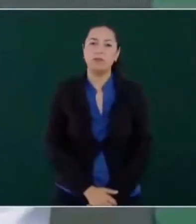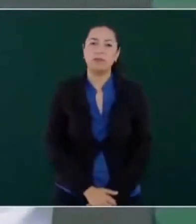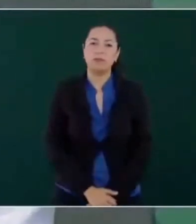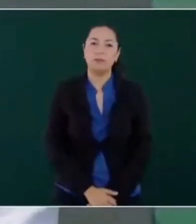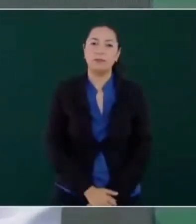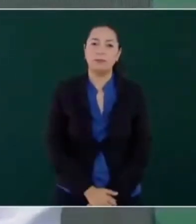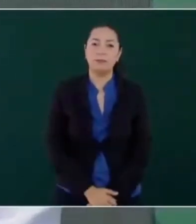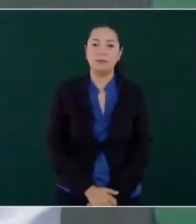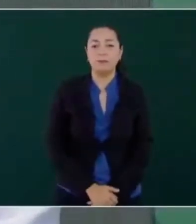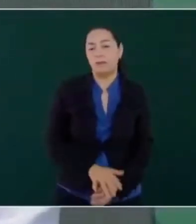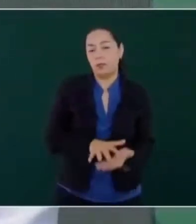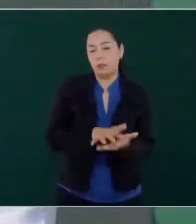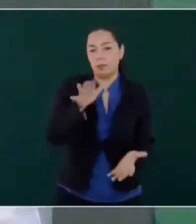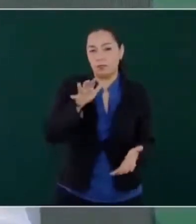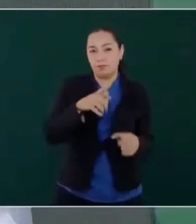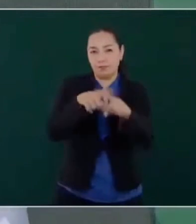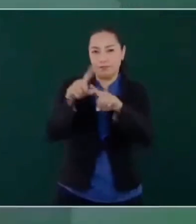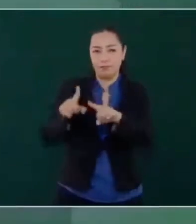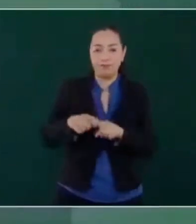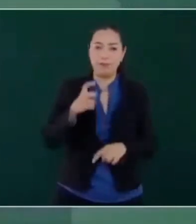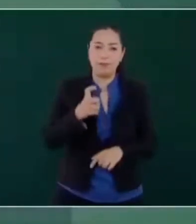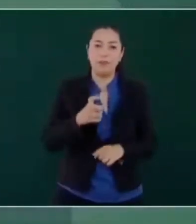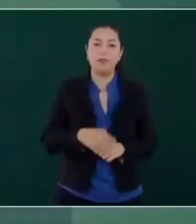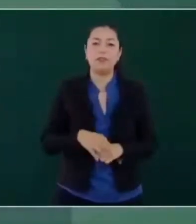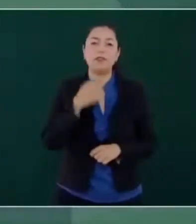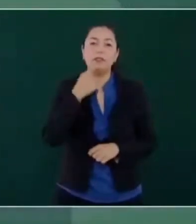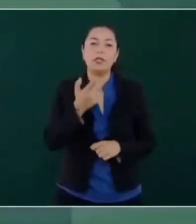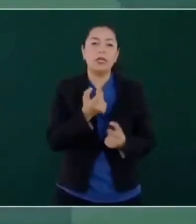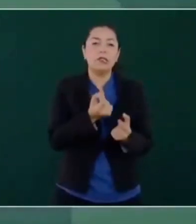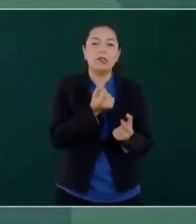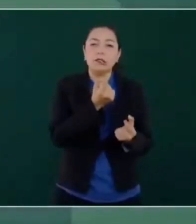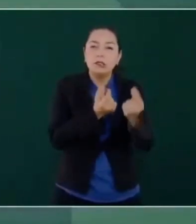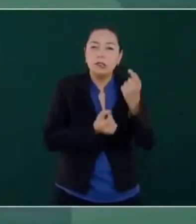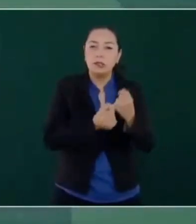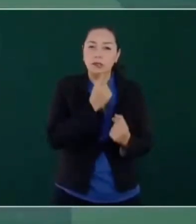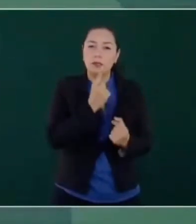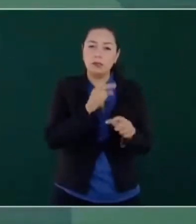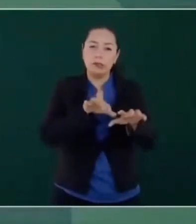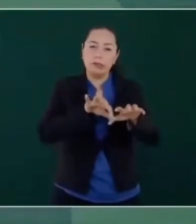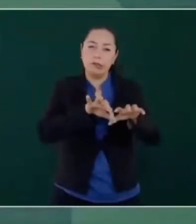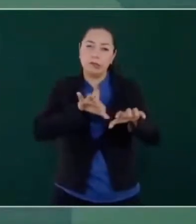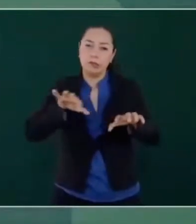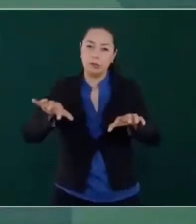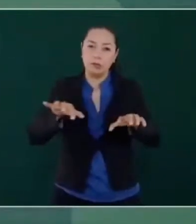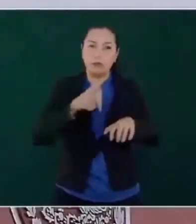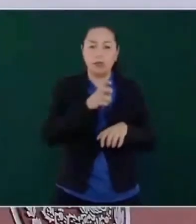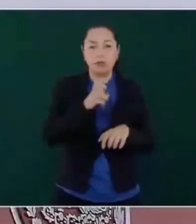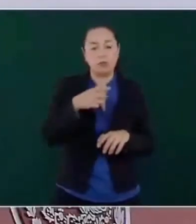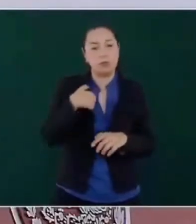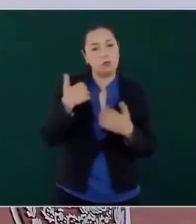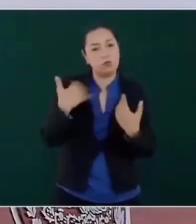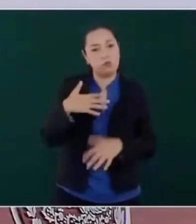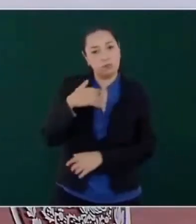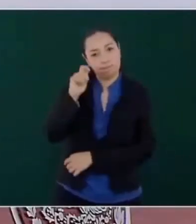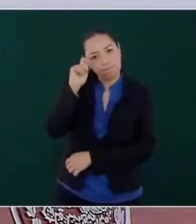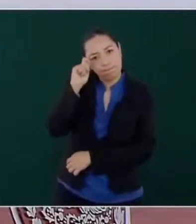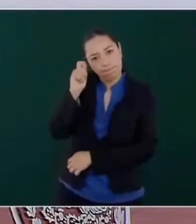La mayoría, con honrosas excepciones, que me quito el sombrero